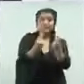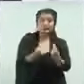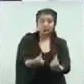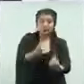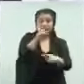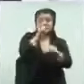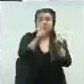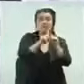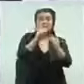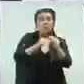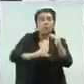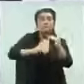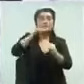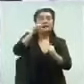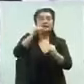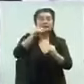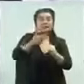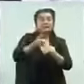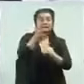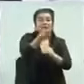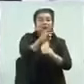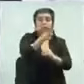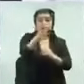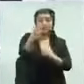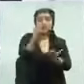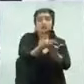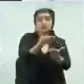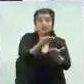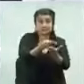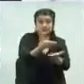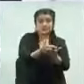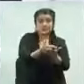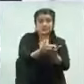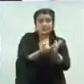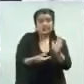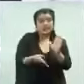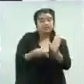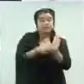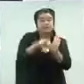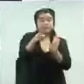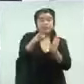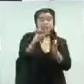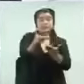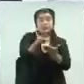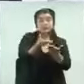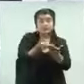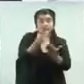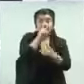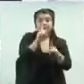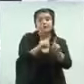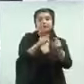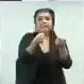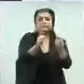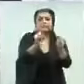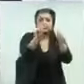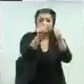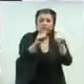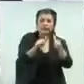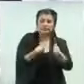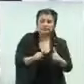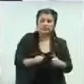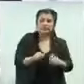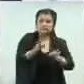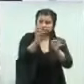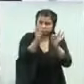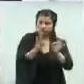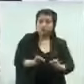la ampliación que están pidiendo, o sea, o el incremento en las asignaciones que están pidiendo, realmente hiciéramos un análisis exhaustivo en